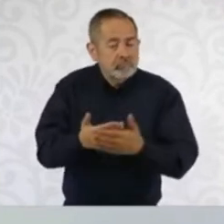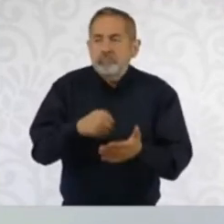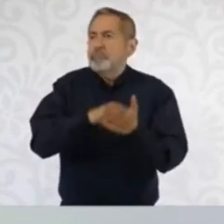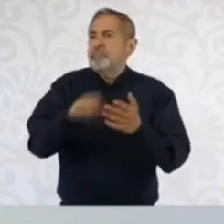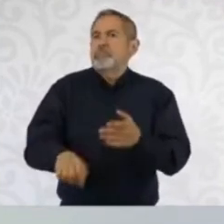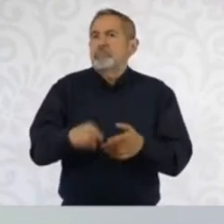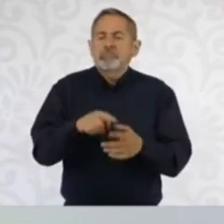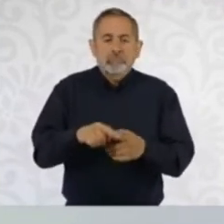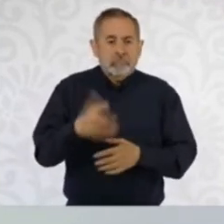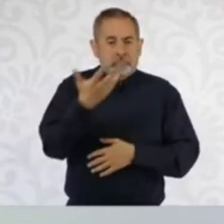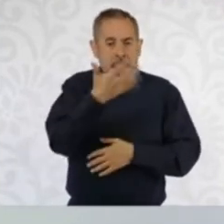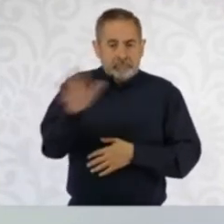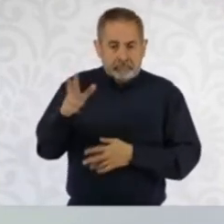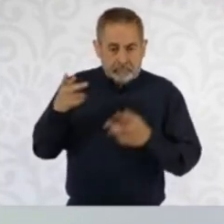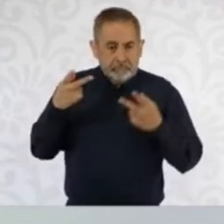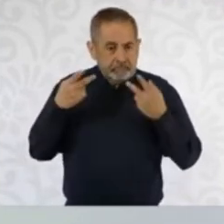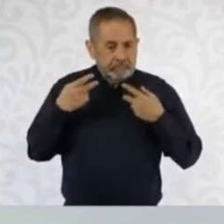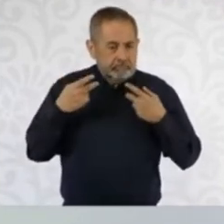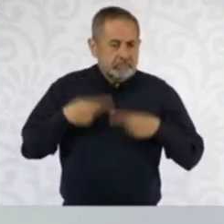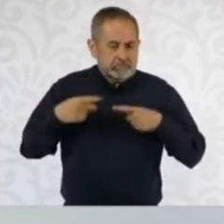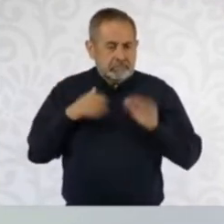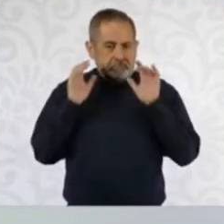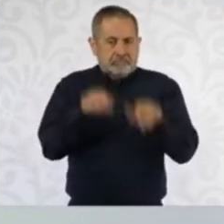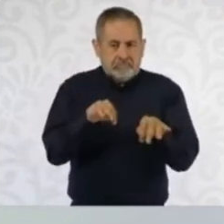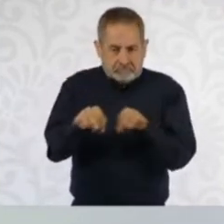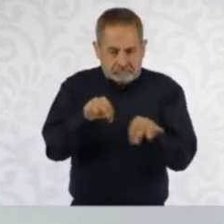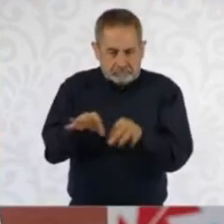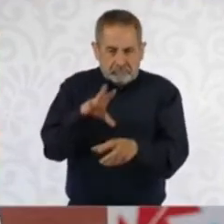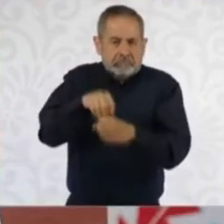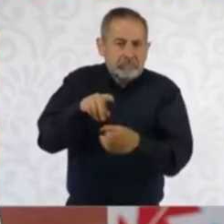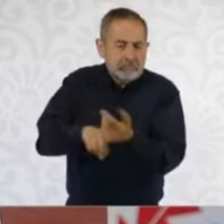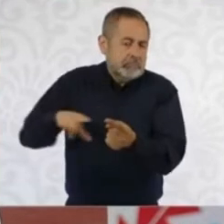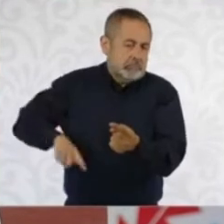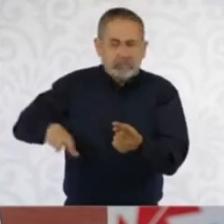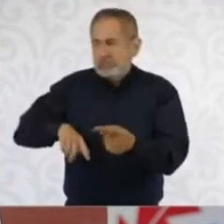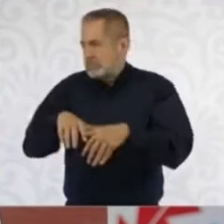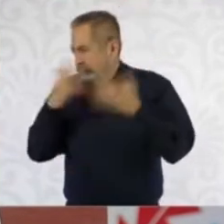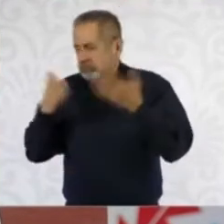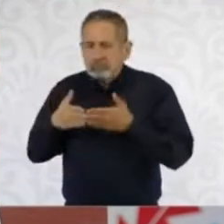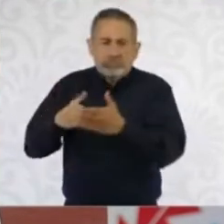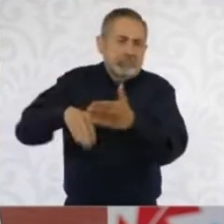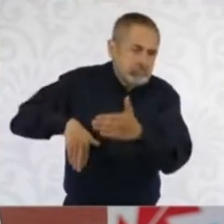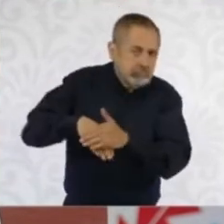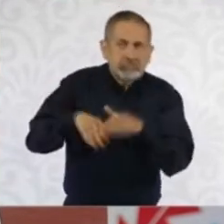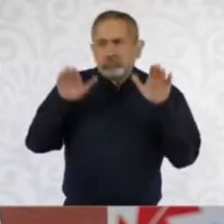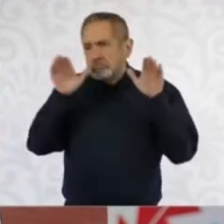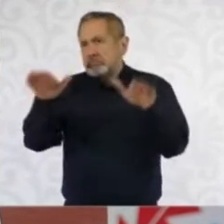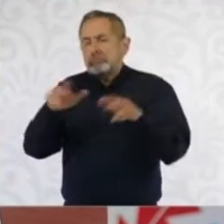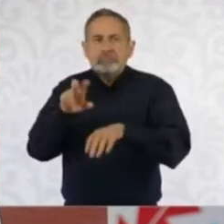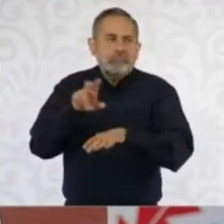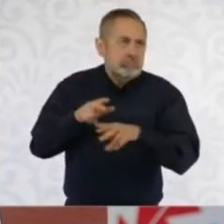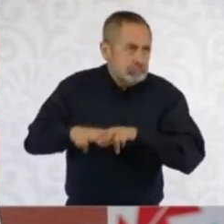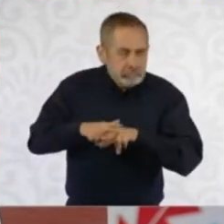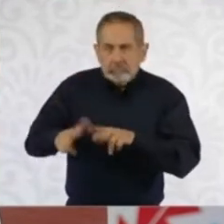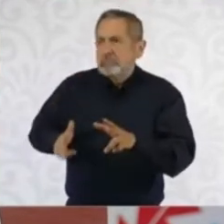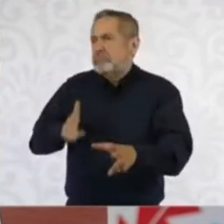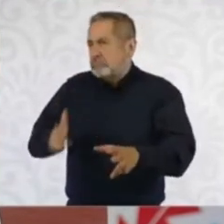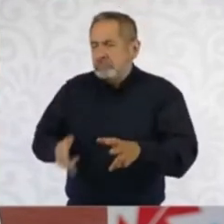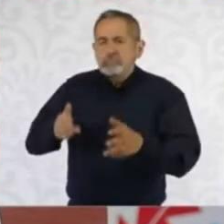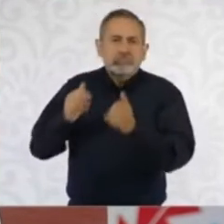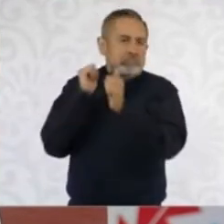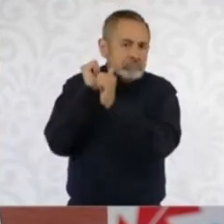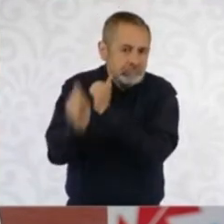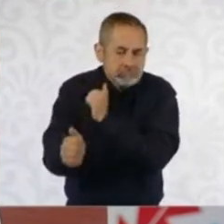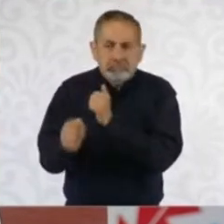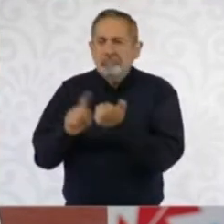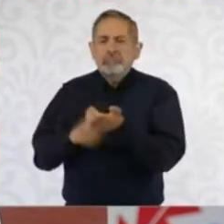10 empleos vinculados a un proyecto de infraestructura público, ya sea un puerto, un aeropuerto, aeropuerto, los trenes, las carreteras, incluso